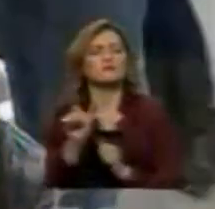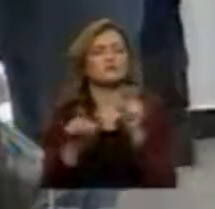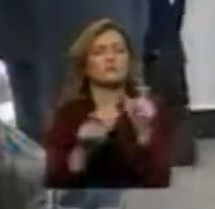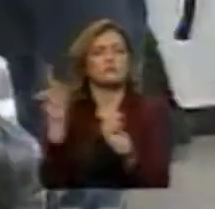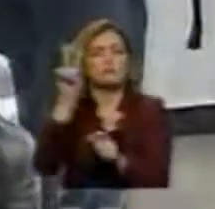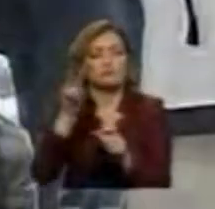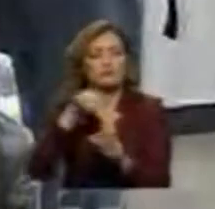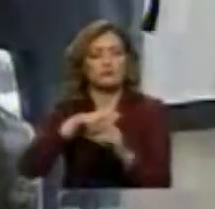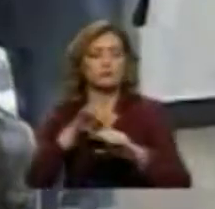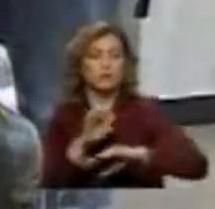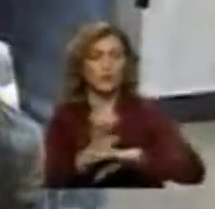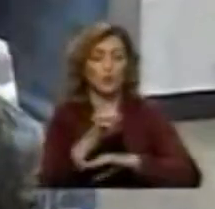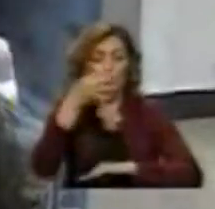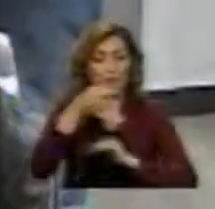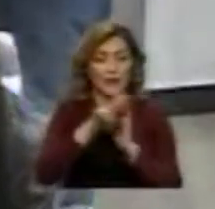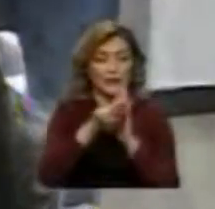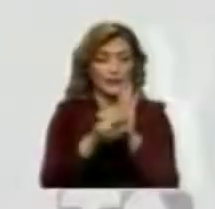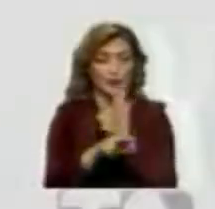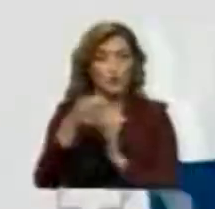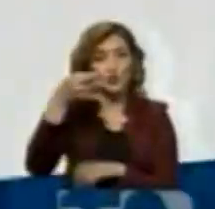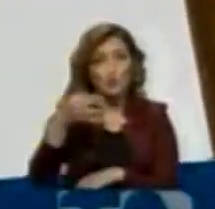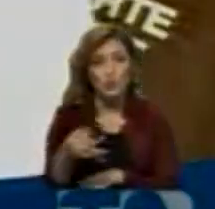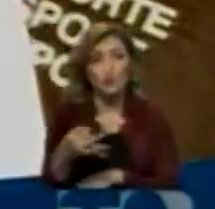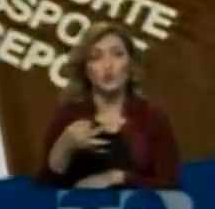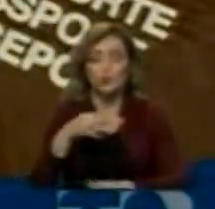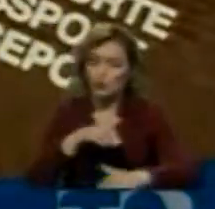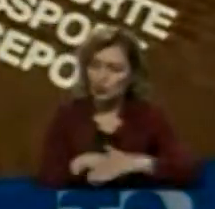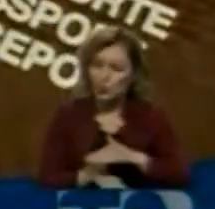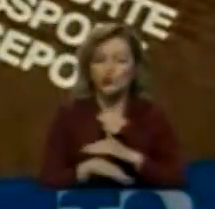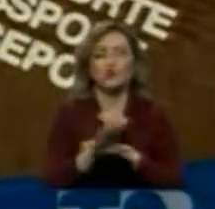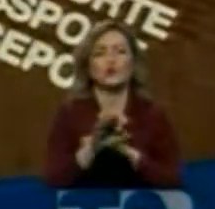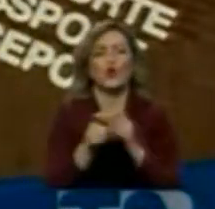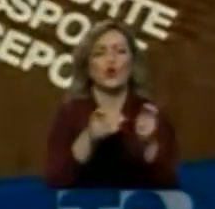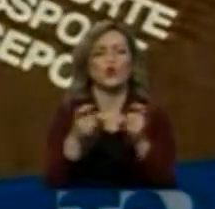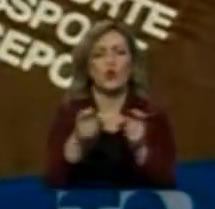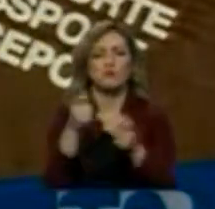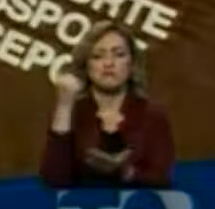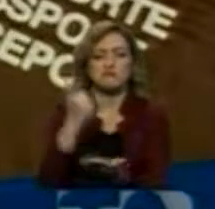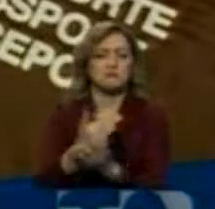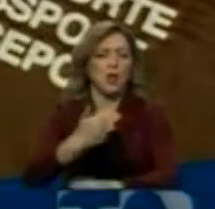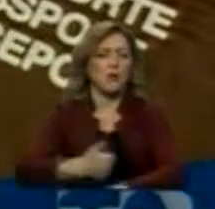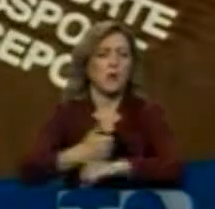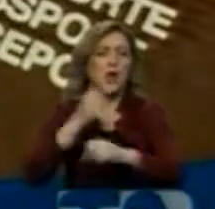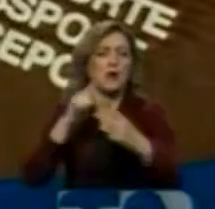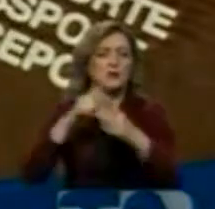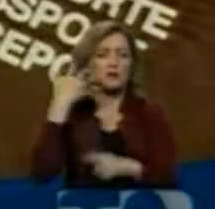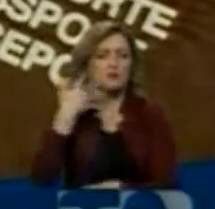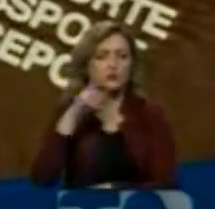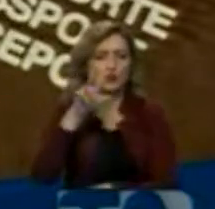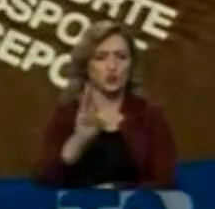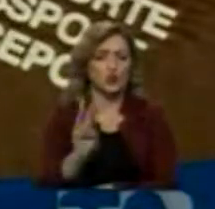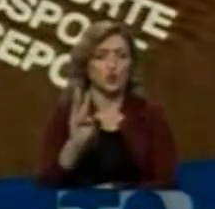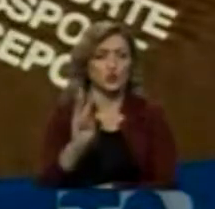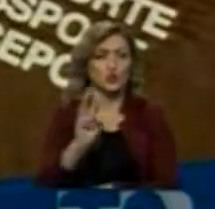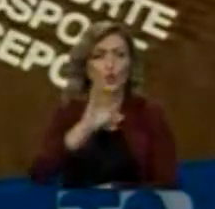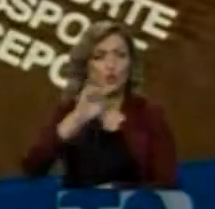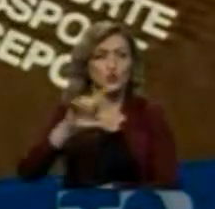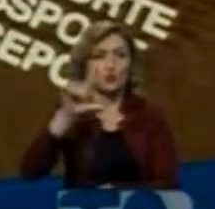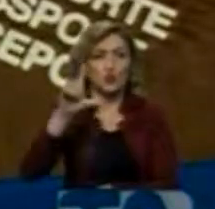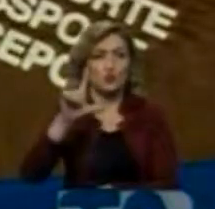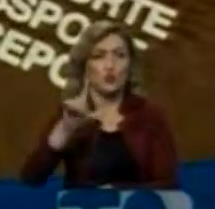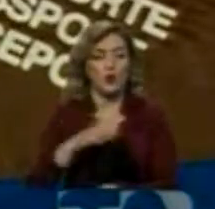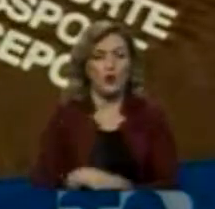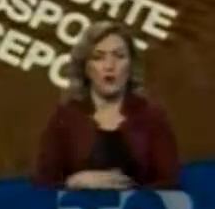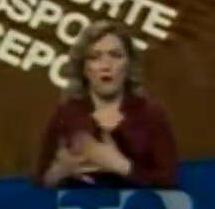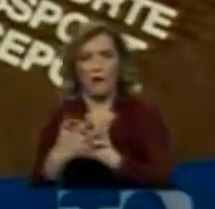venezolanos en el país deben cumplir requisitos como el ingreso por punto de control migratorio hasta el 26 de julio, no haber violado leyes, contar con